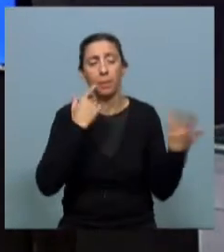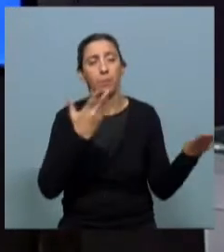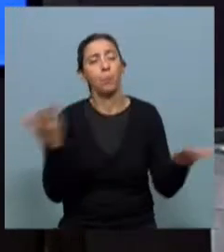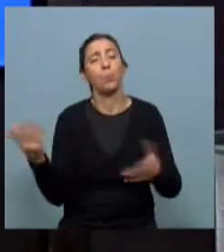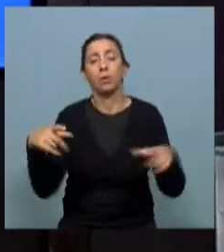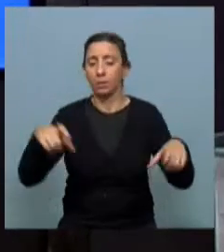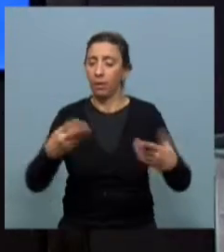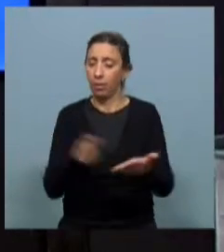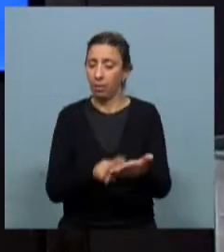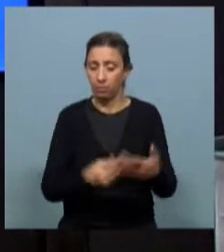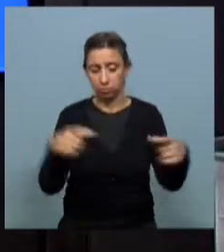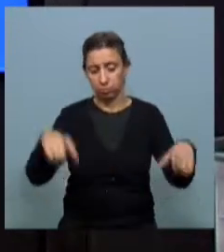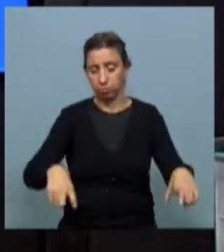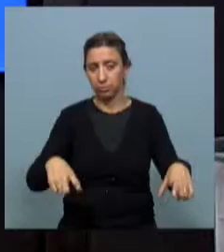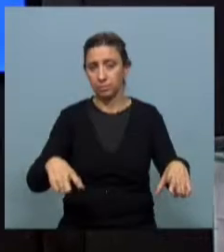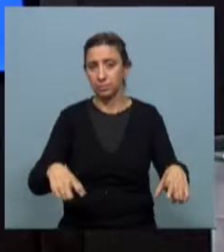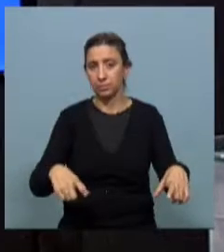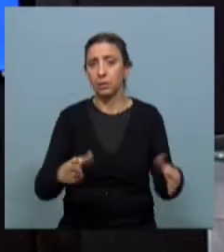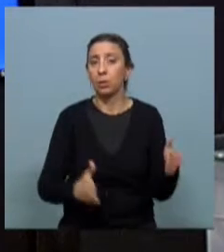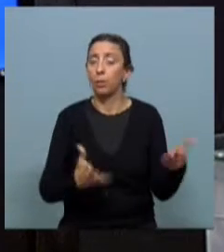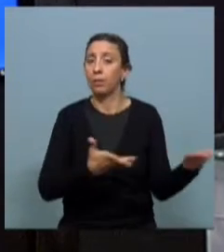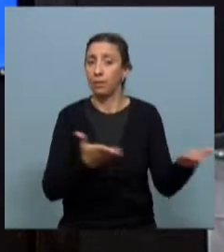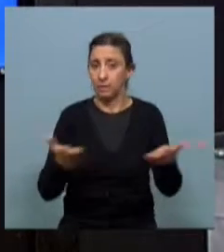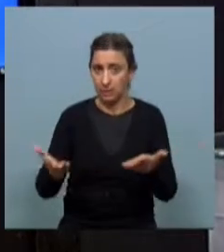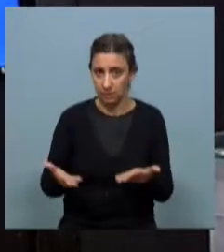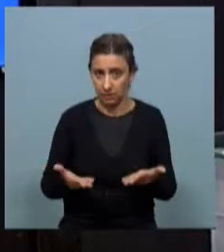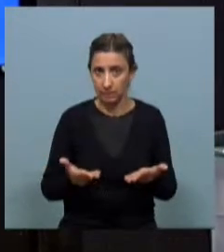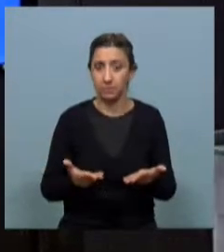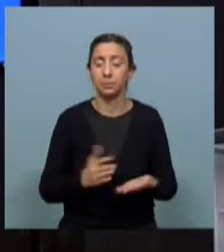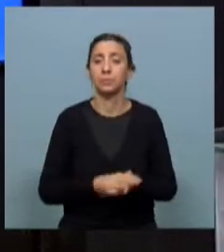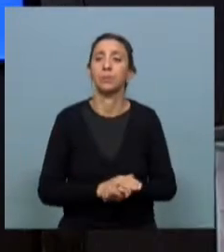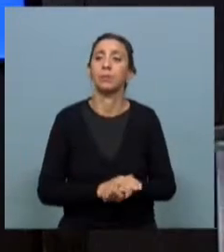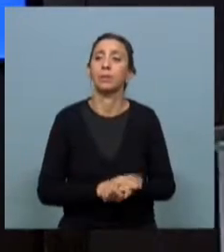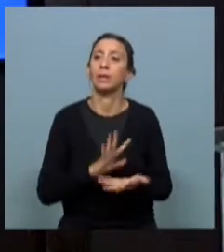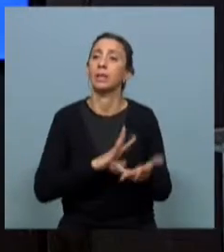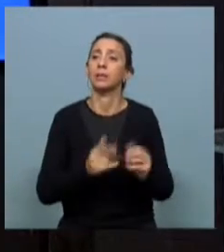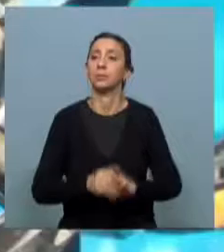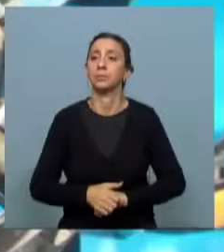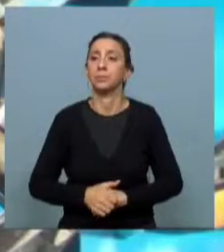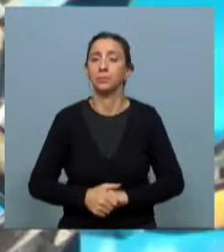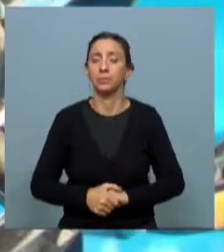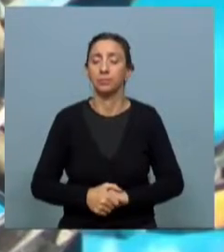esa maqueta, ¿no? Porque la robótica es servicio, la era de la robótica se vive en San Luis y se vive de esta manera.